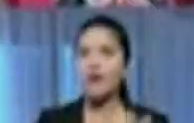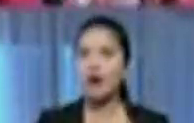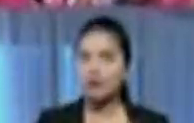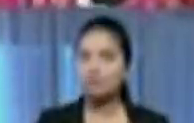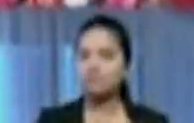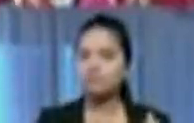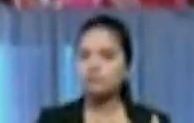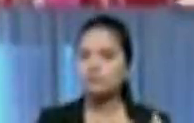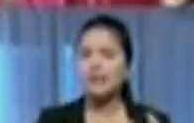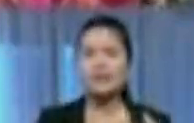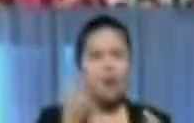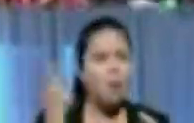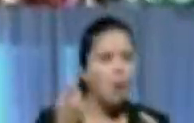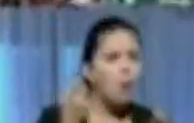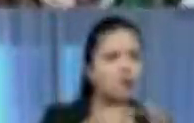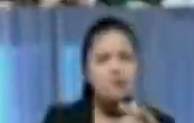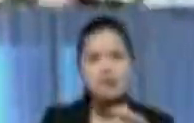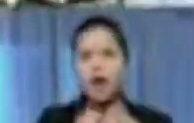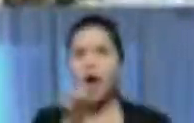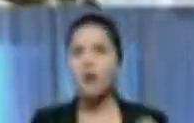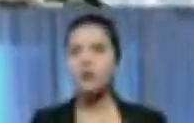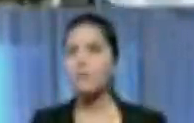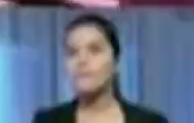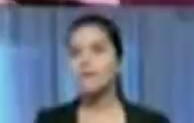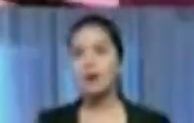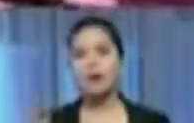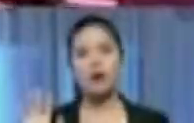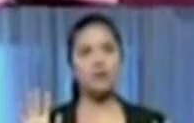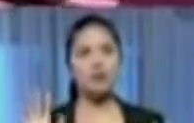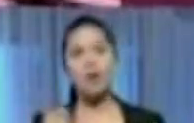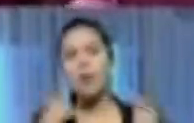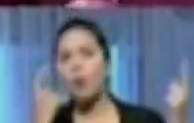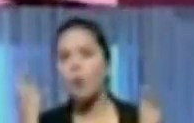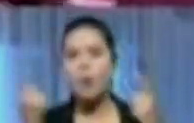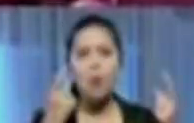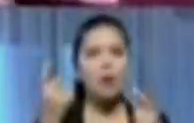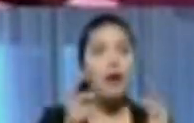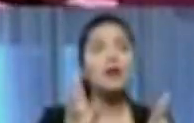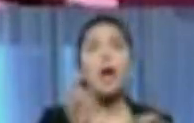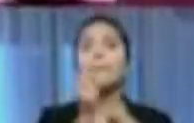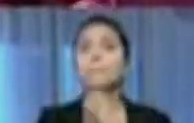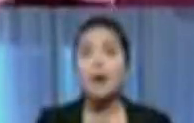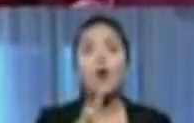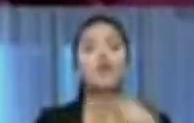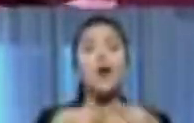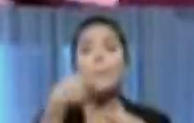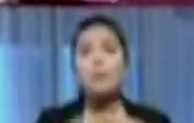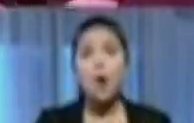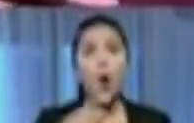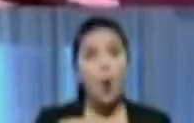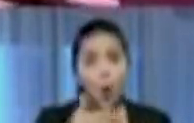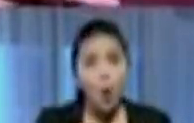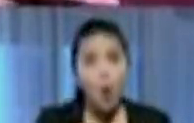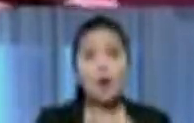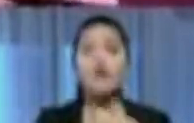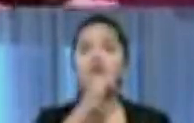las fuerzas progubernamentales marcharon y se concentraron en el centro de Caracas para expresar su apoyo al presidente Nicolás Maduro en respuesta a